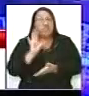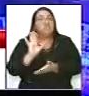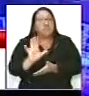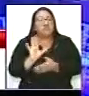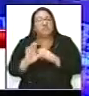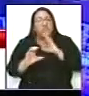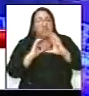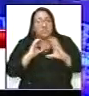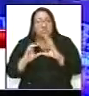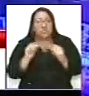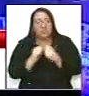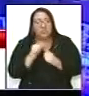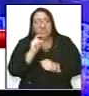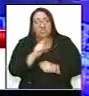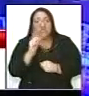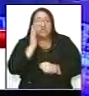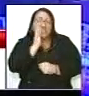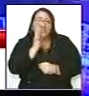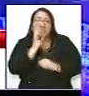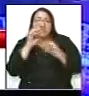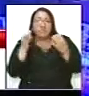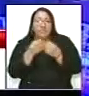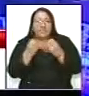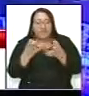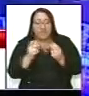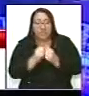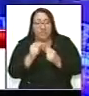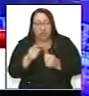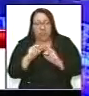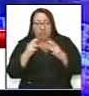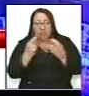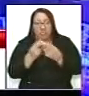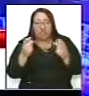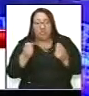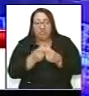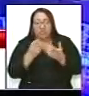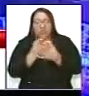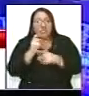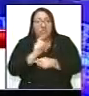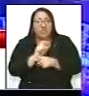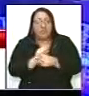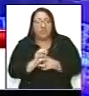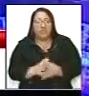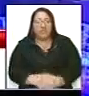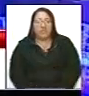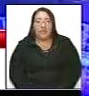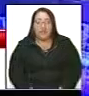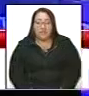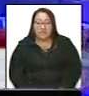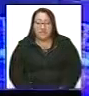Conversar con los mismos padres de familia. Los dejamos con la sesión de la Comisión de Educación.